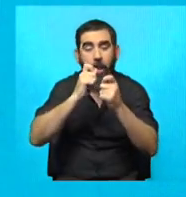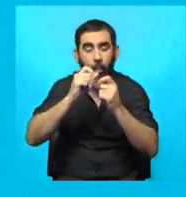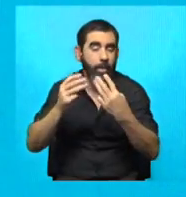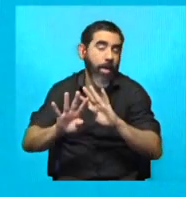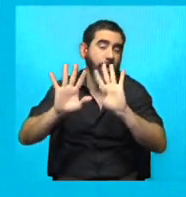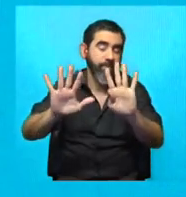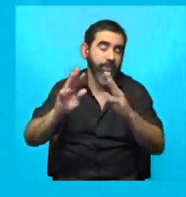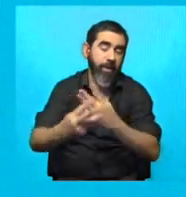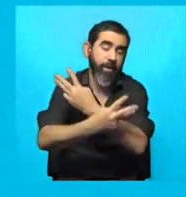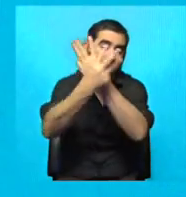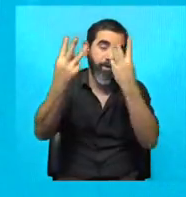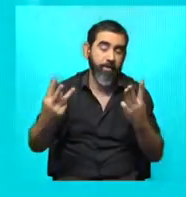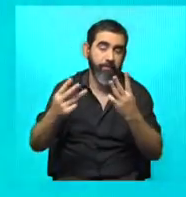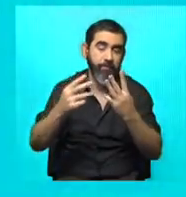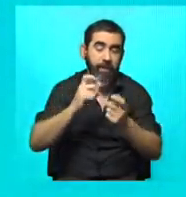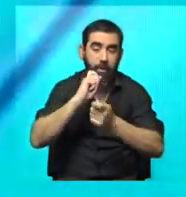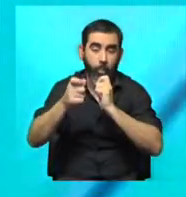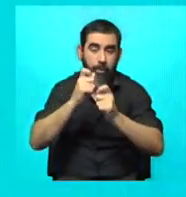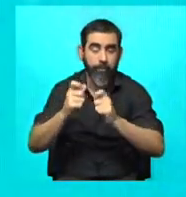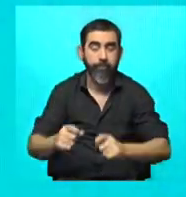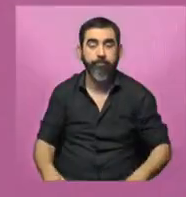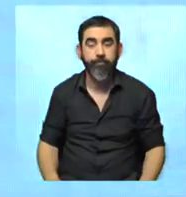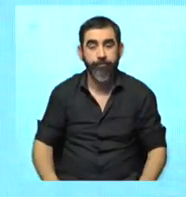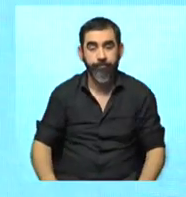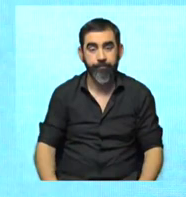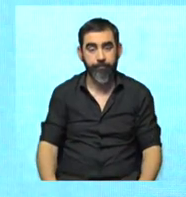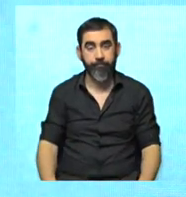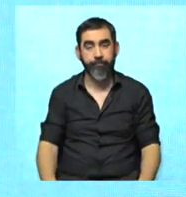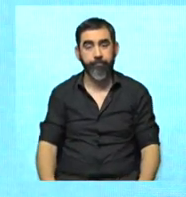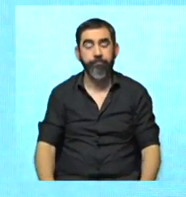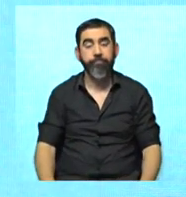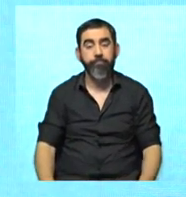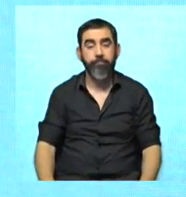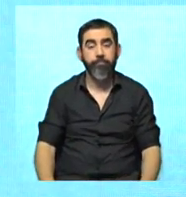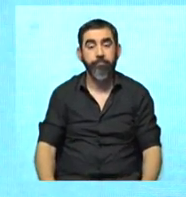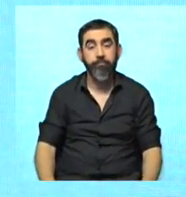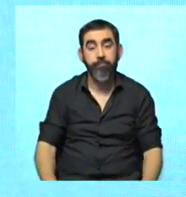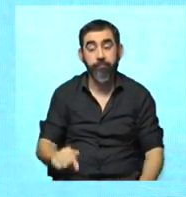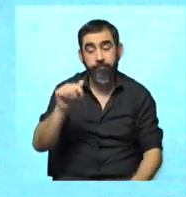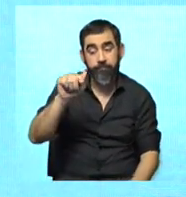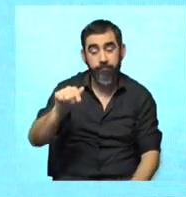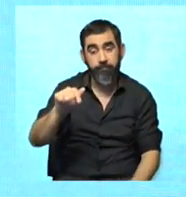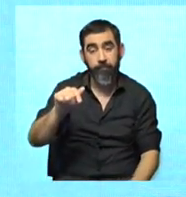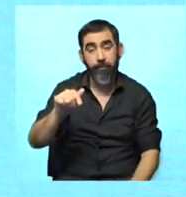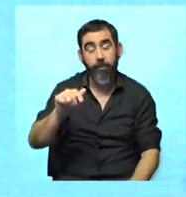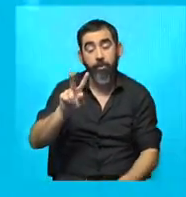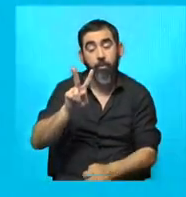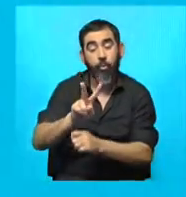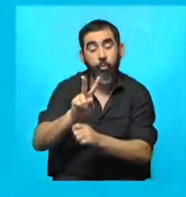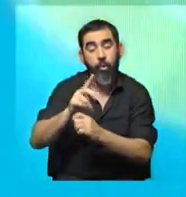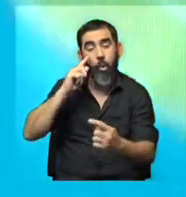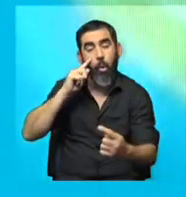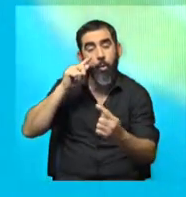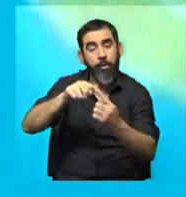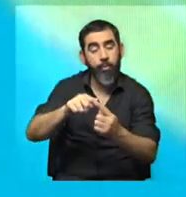sea, tiene autorreporte de parte de los adultos responsables, y esto fue a partir de medidas objetivas